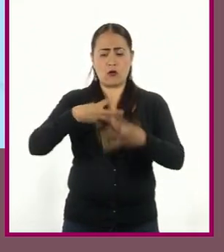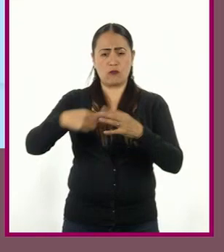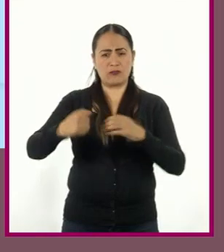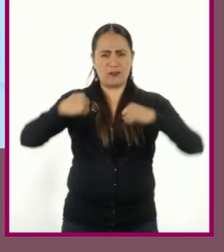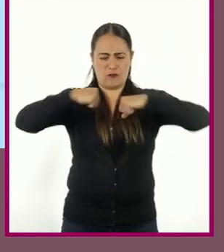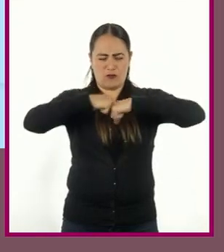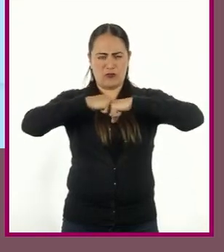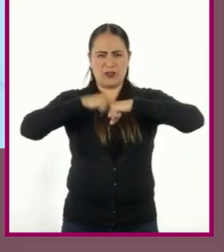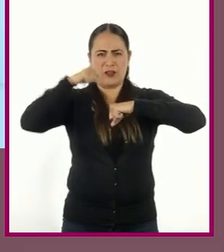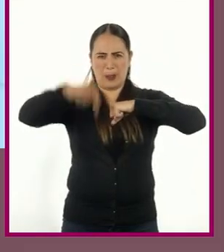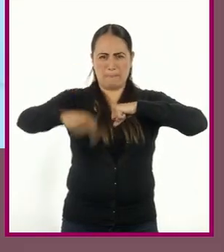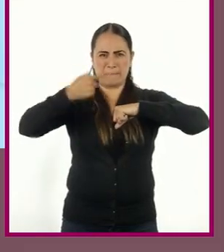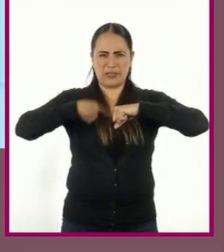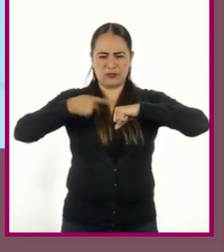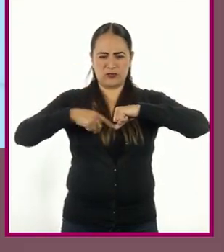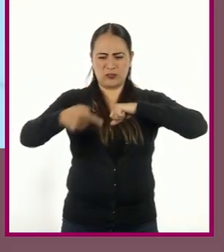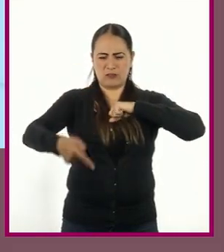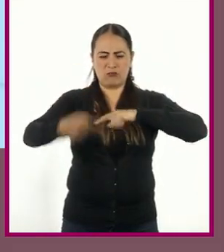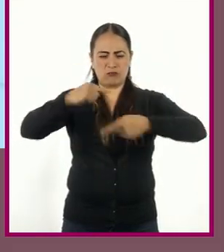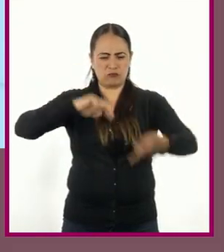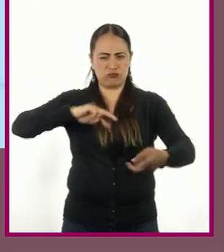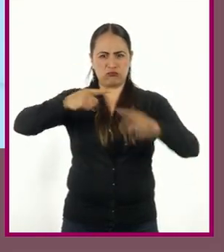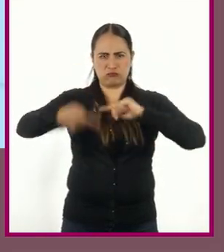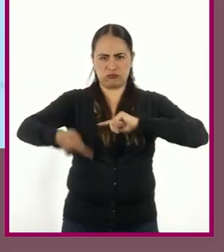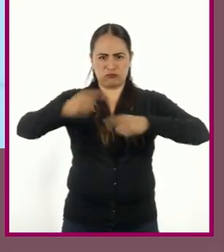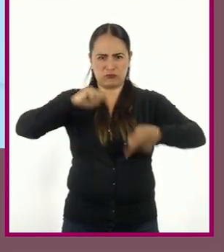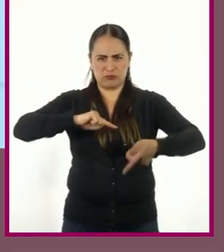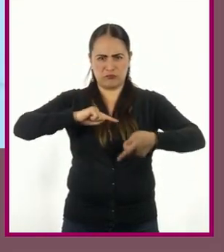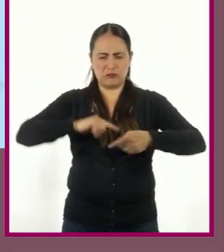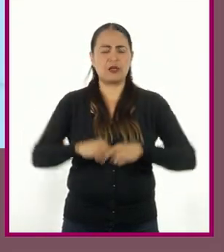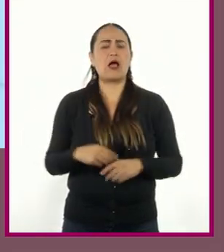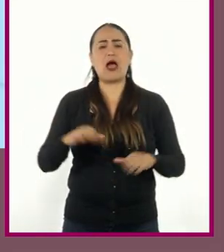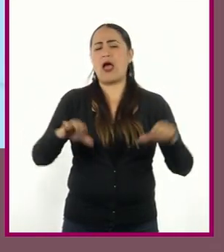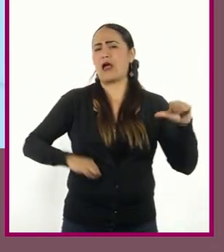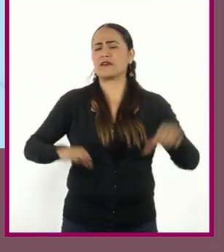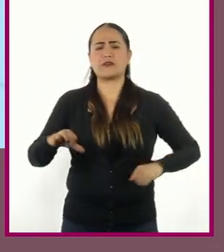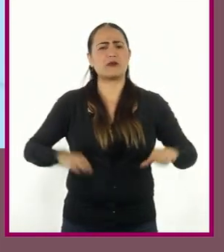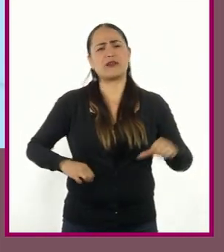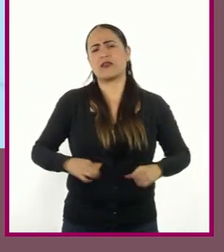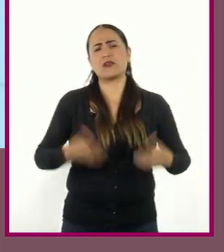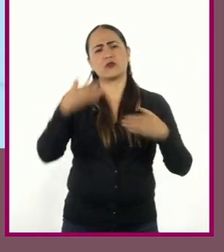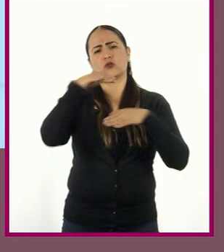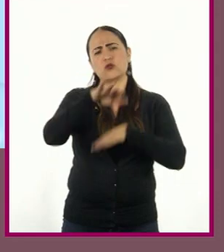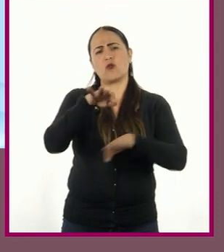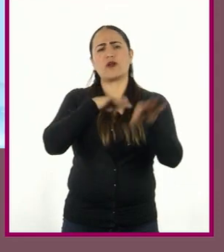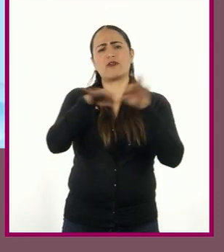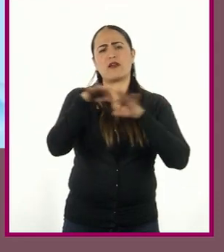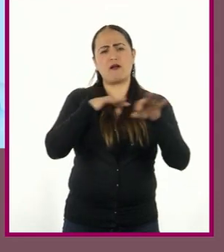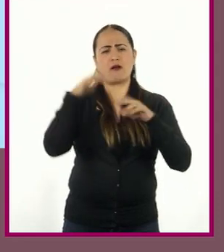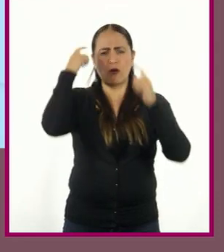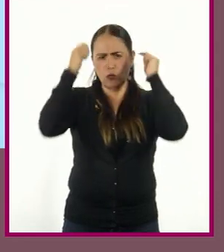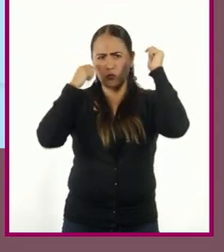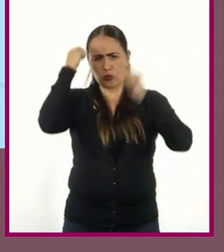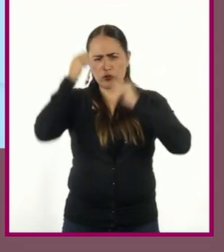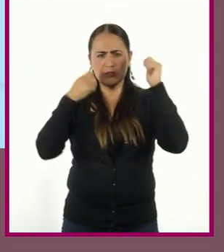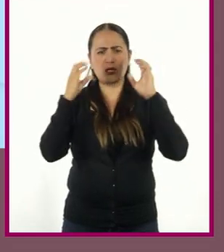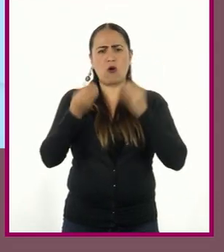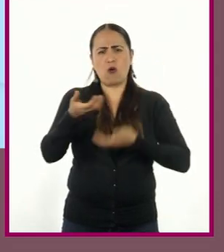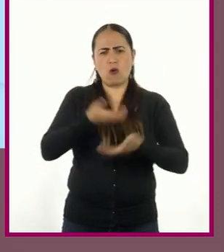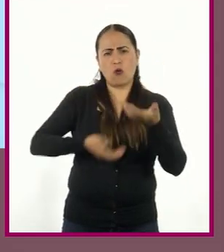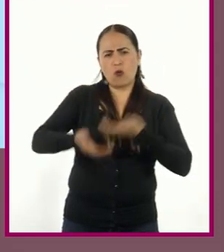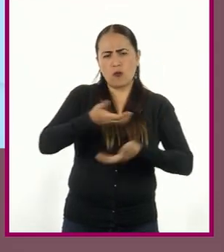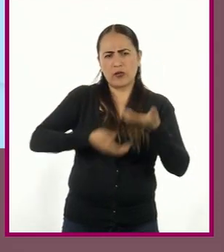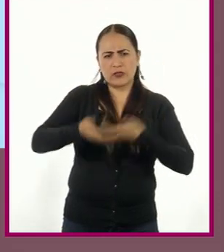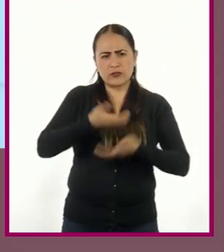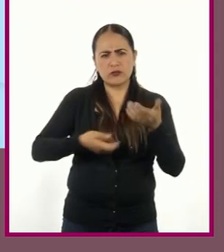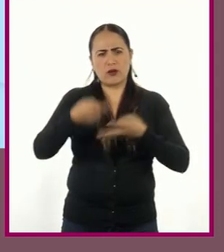la frontera suelen cruzar de un país a otro para llevar a cabo actividades laborales, turísticas o comerciales, combinando el modo